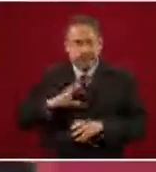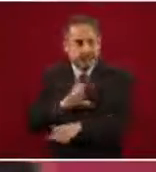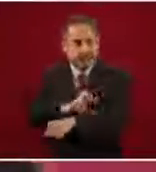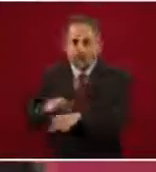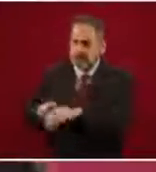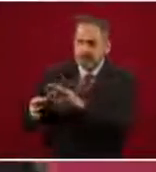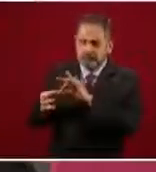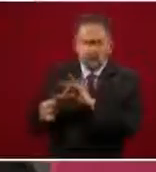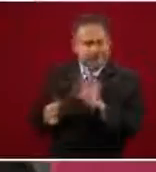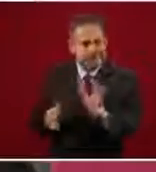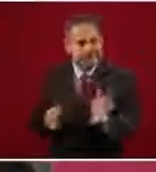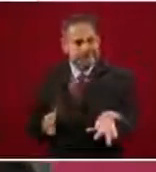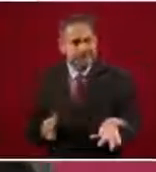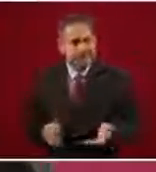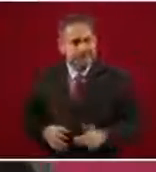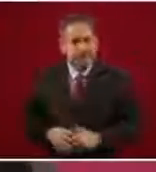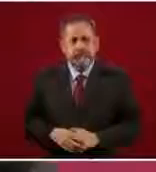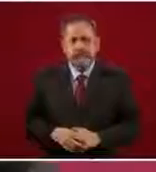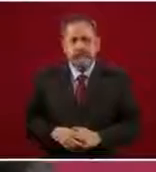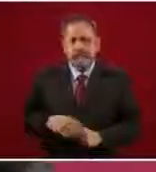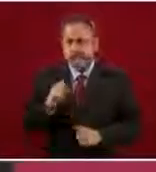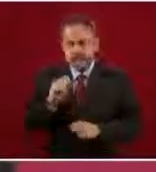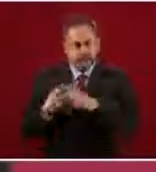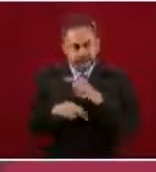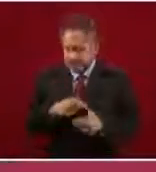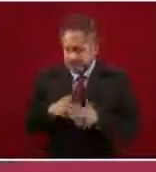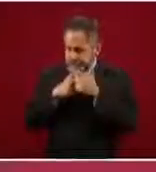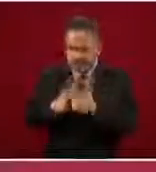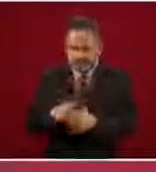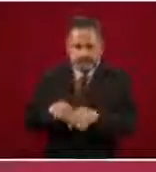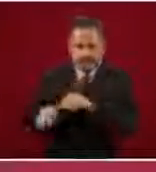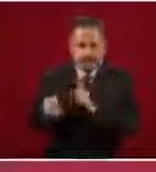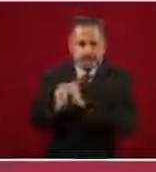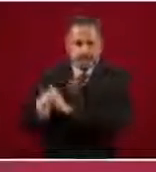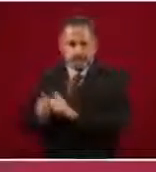coordinado, y lo vamos a seguir manteniendo muy respetuosamente.